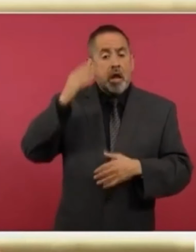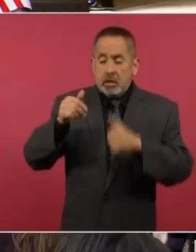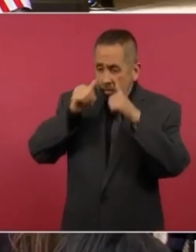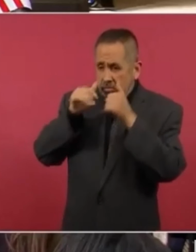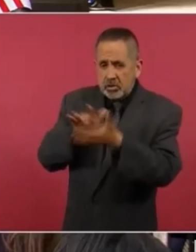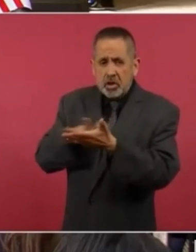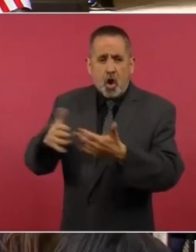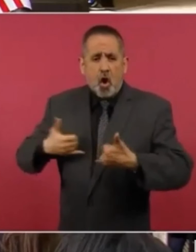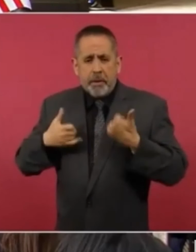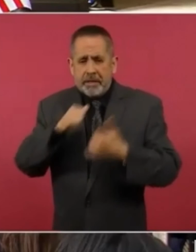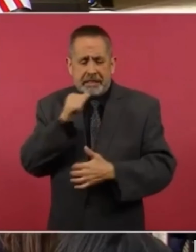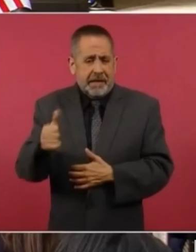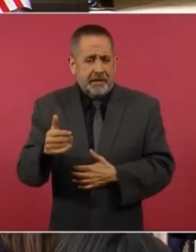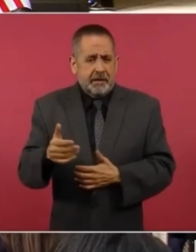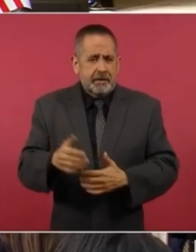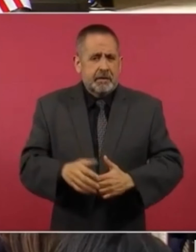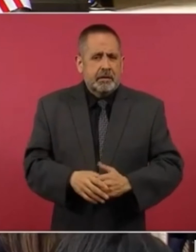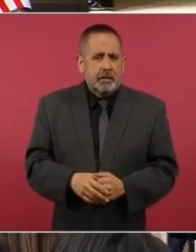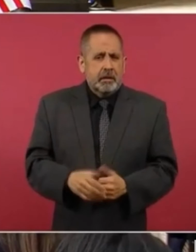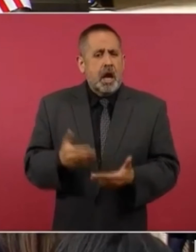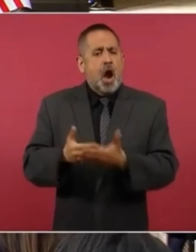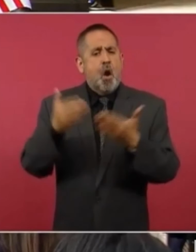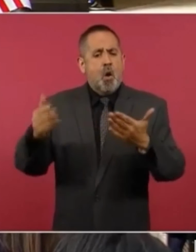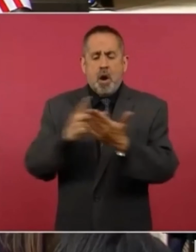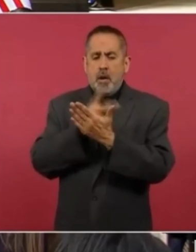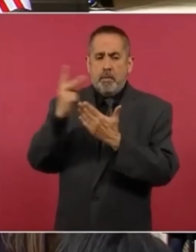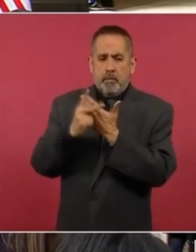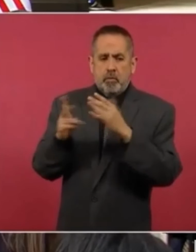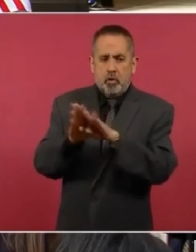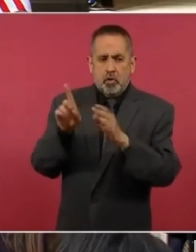jóvenes. Ahora hay un programa